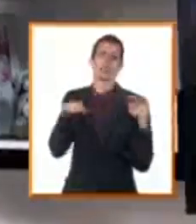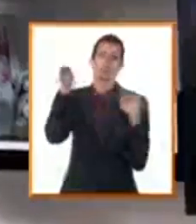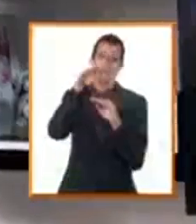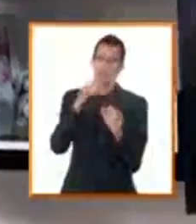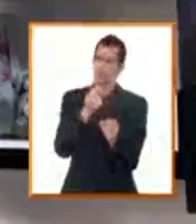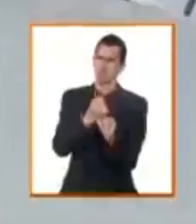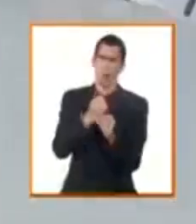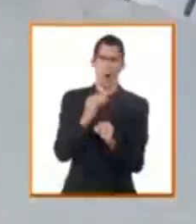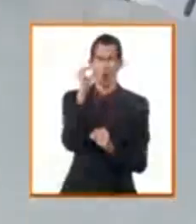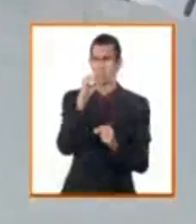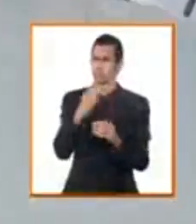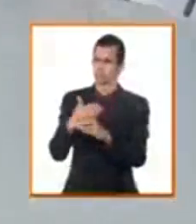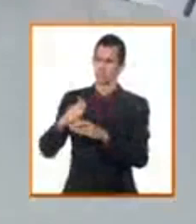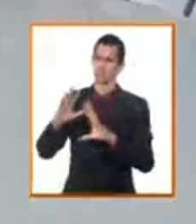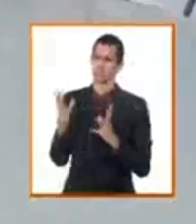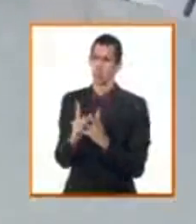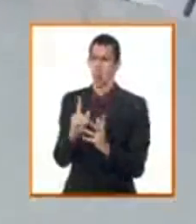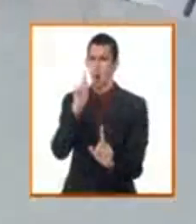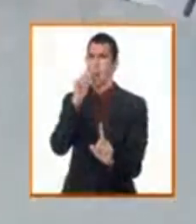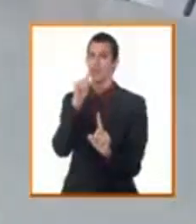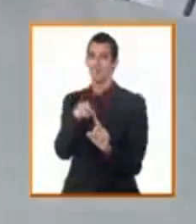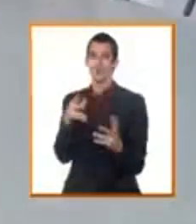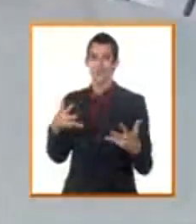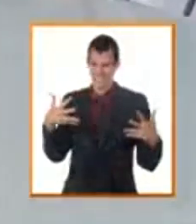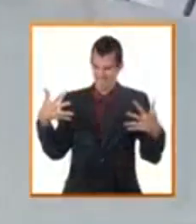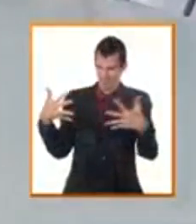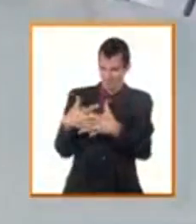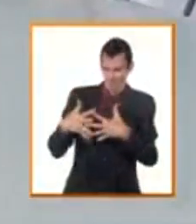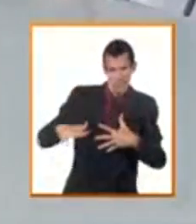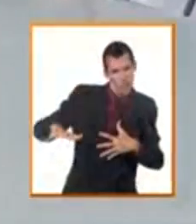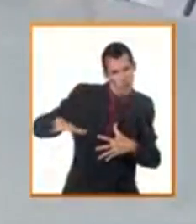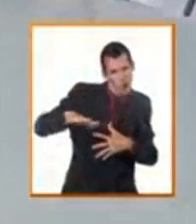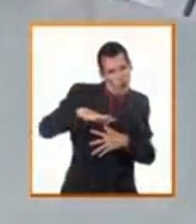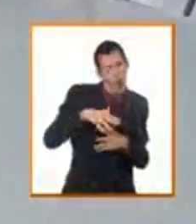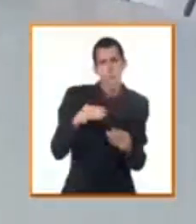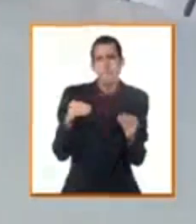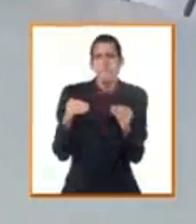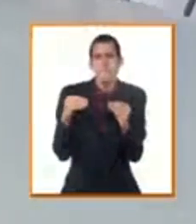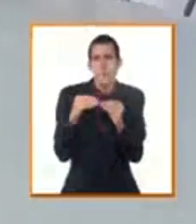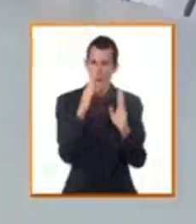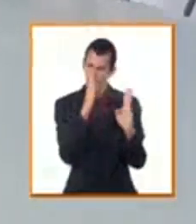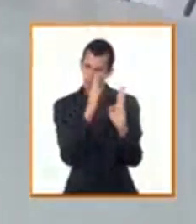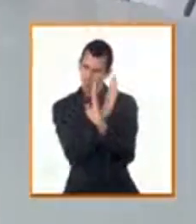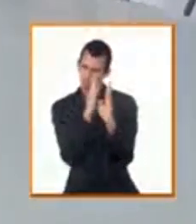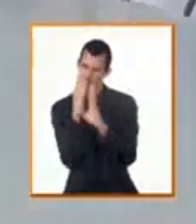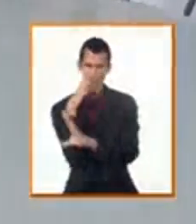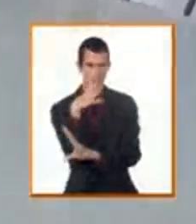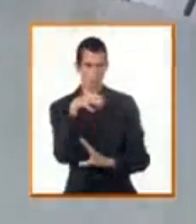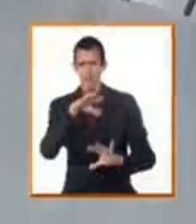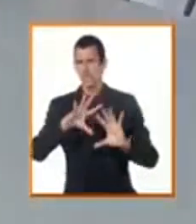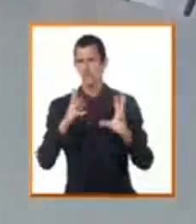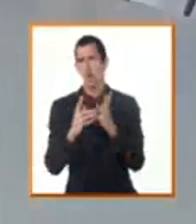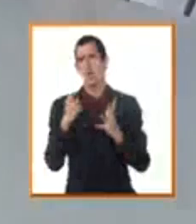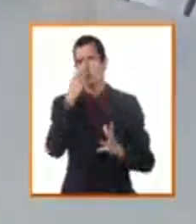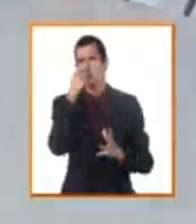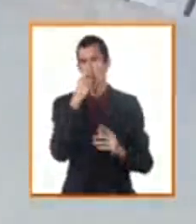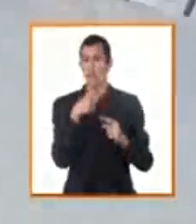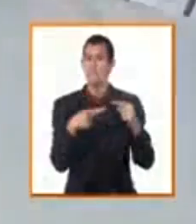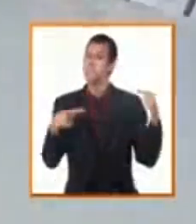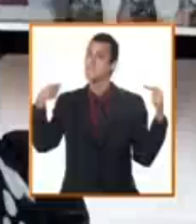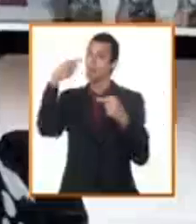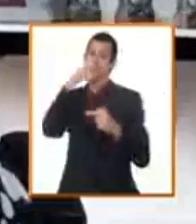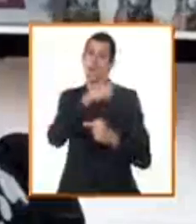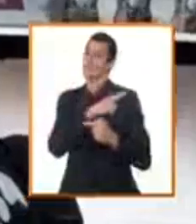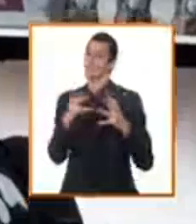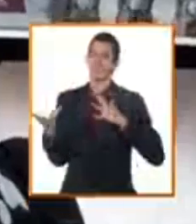estos programas. Y yo creo que también es importante hablar de las funciones que tiene el Ministerio de Justicia ante la Comisión Nacional